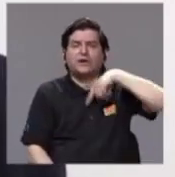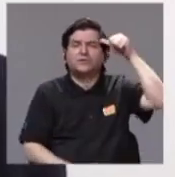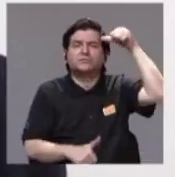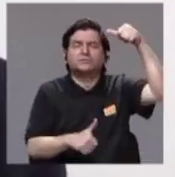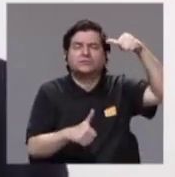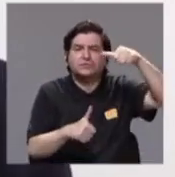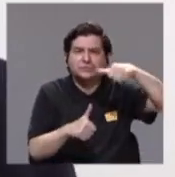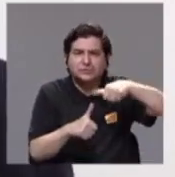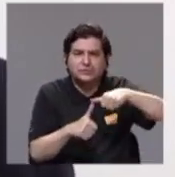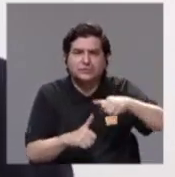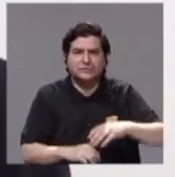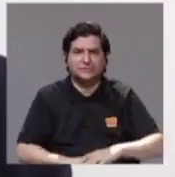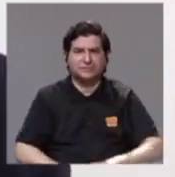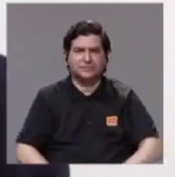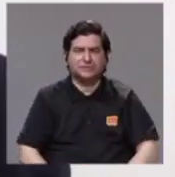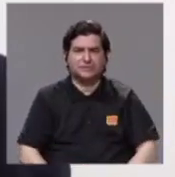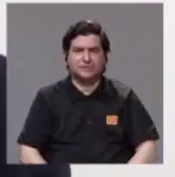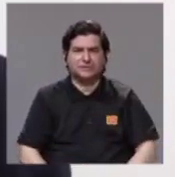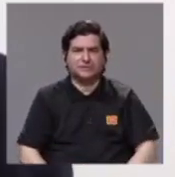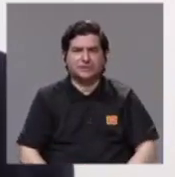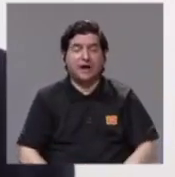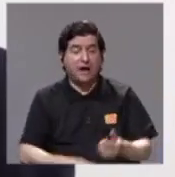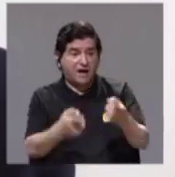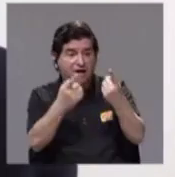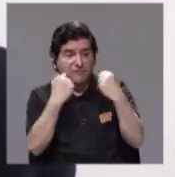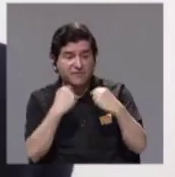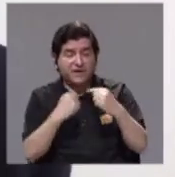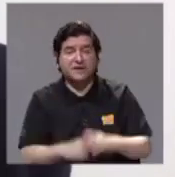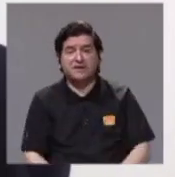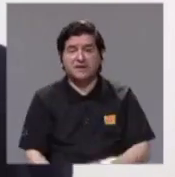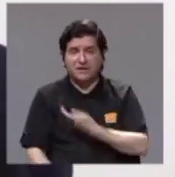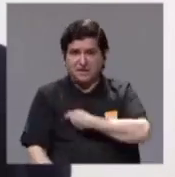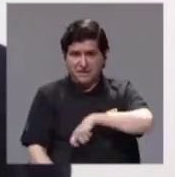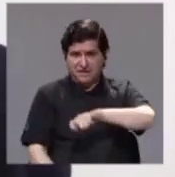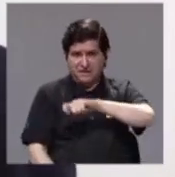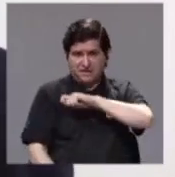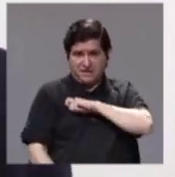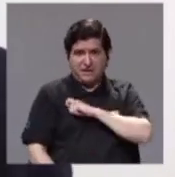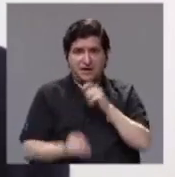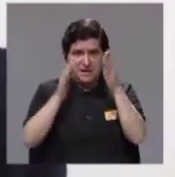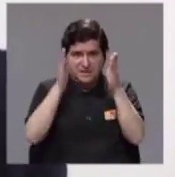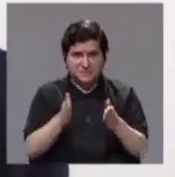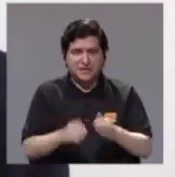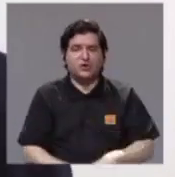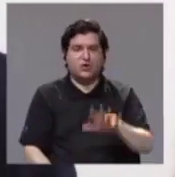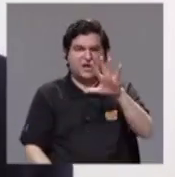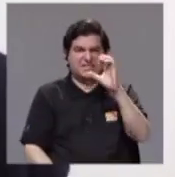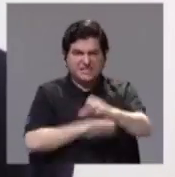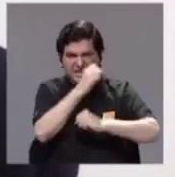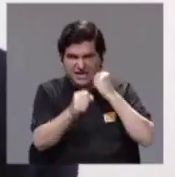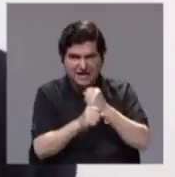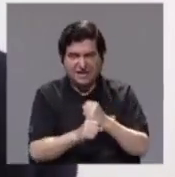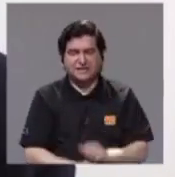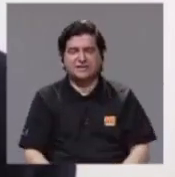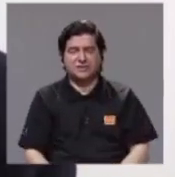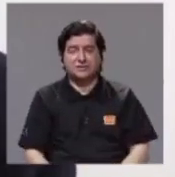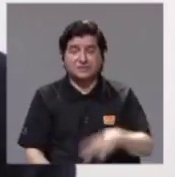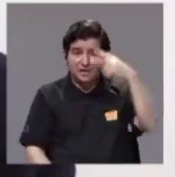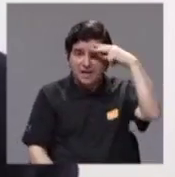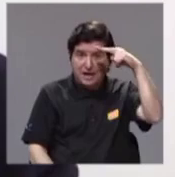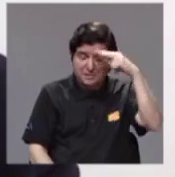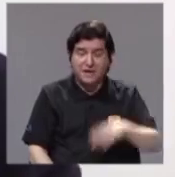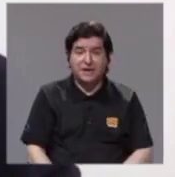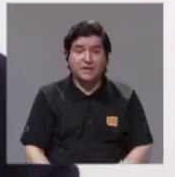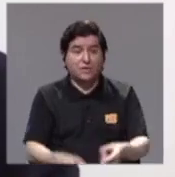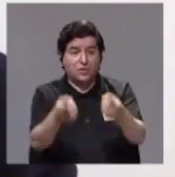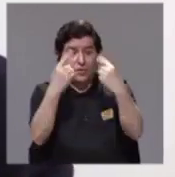donde conmemoramos la llegada de los españoles a los 500 años, y en